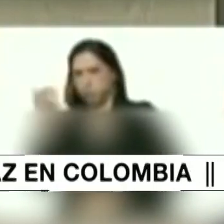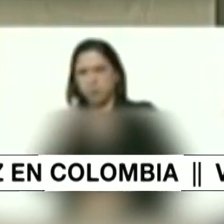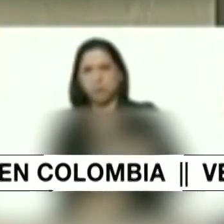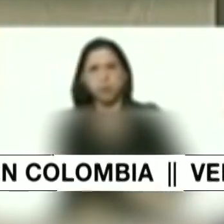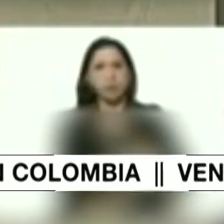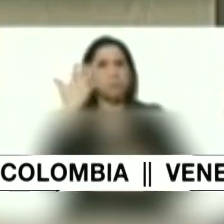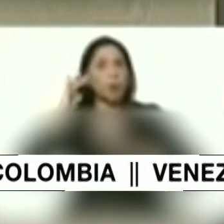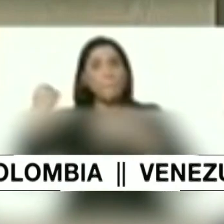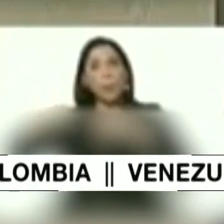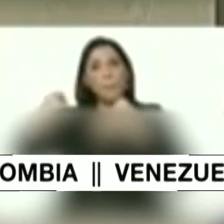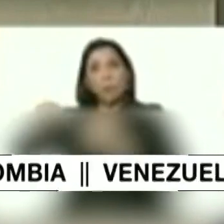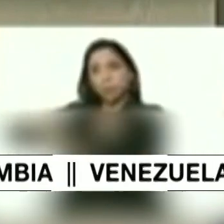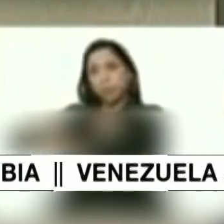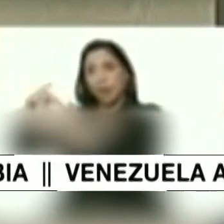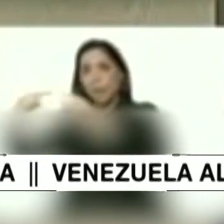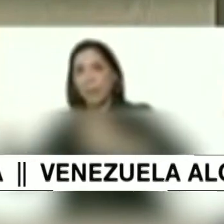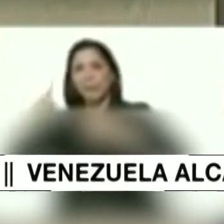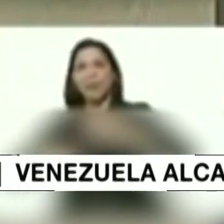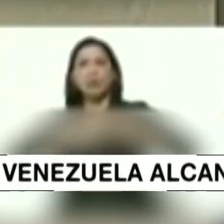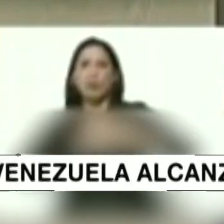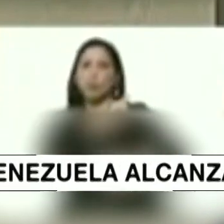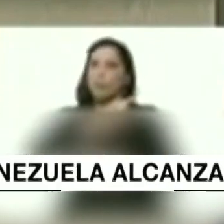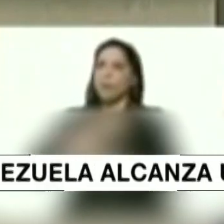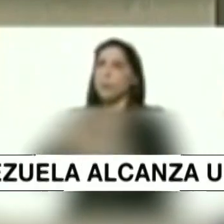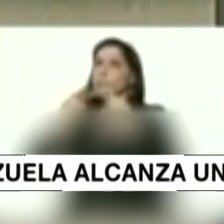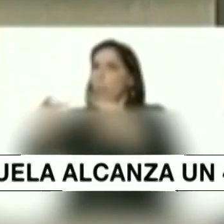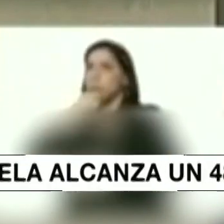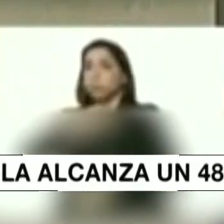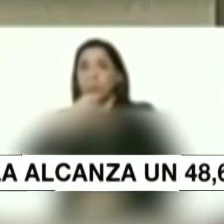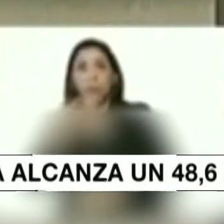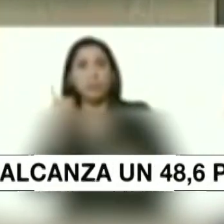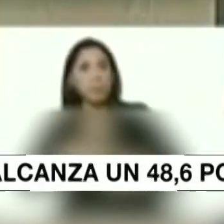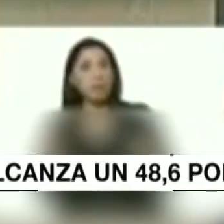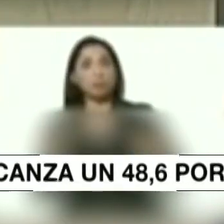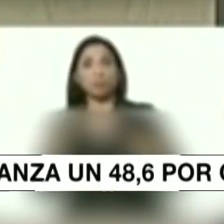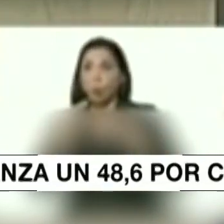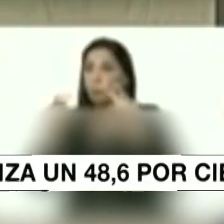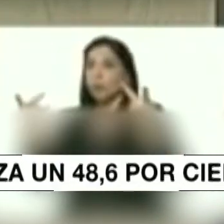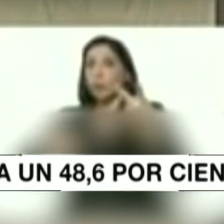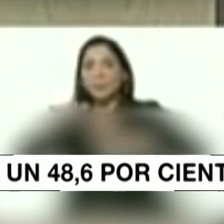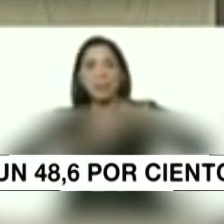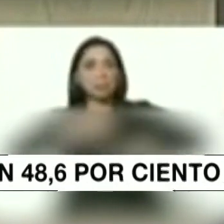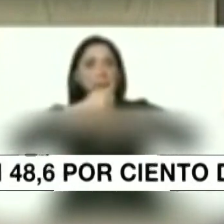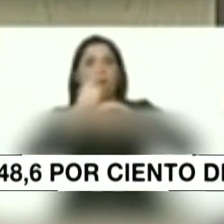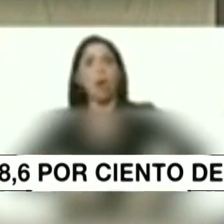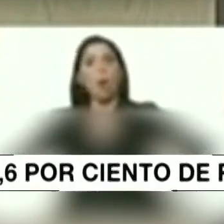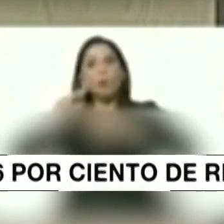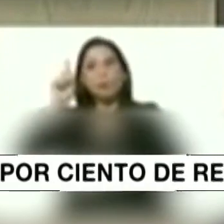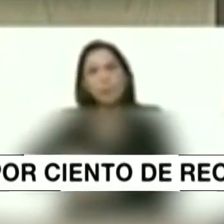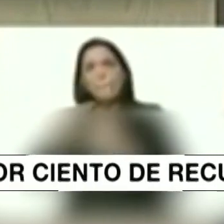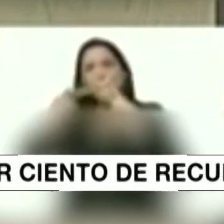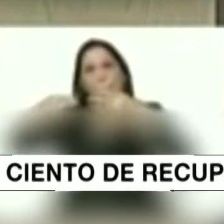estaban entrenando en esos campamentos. Y lo dimos a la opinión pública y se le comunicó oficialmente al secretario general de Naciones Unidas y se